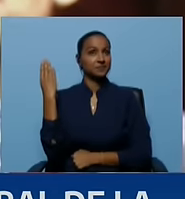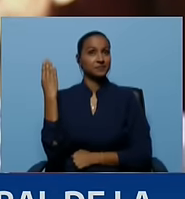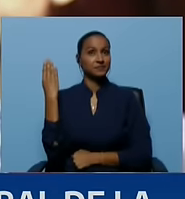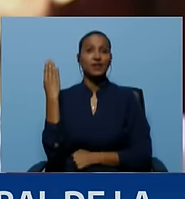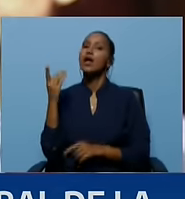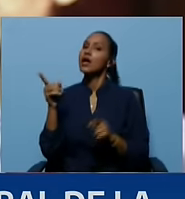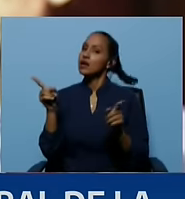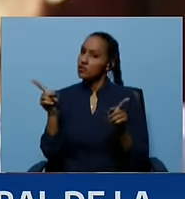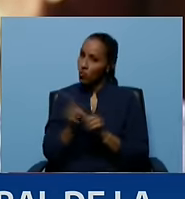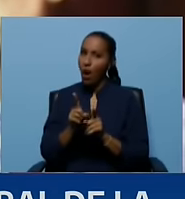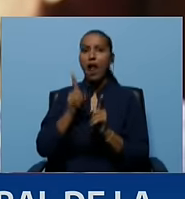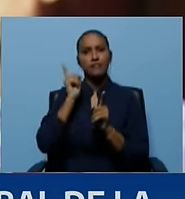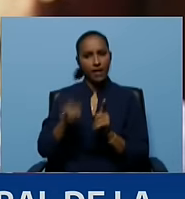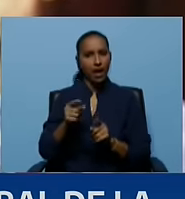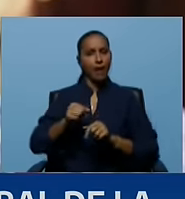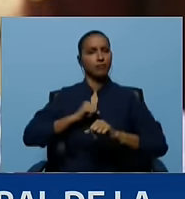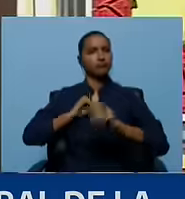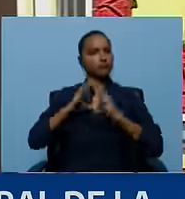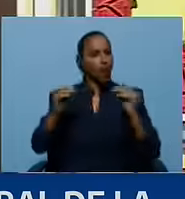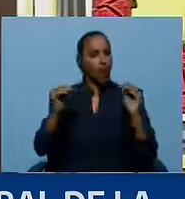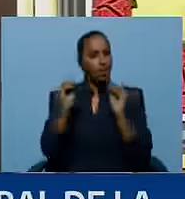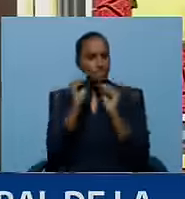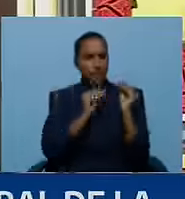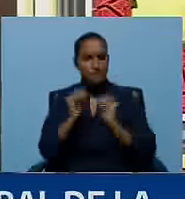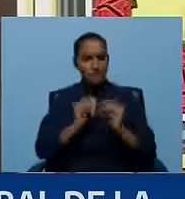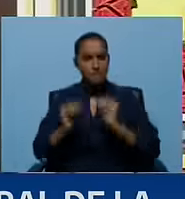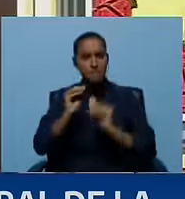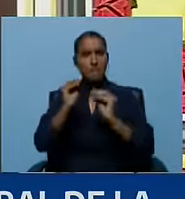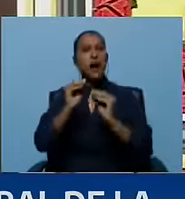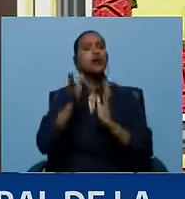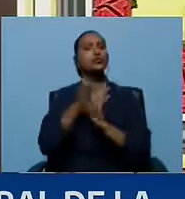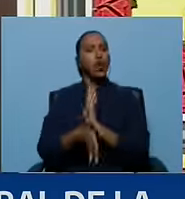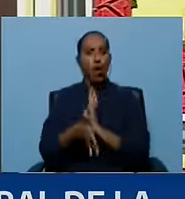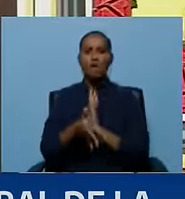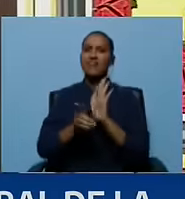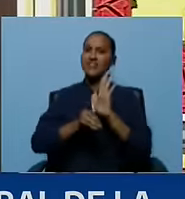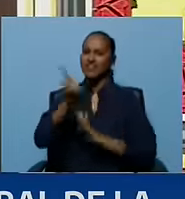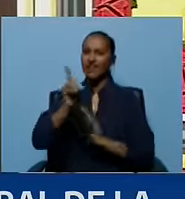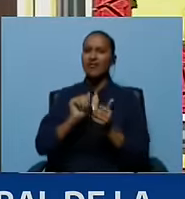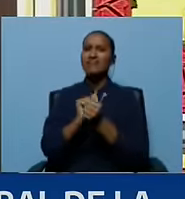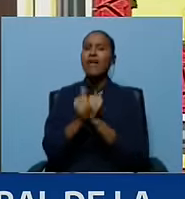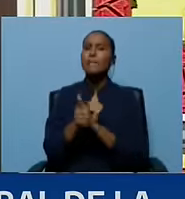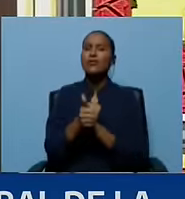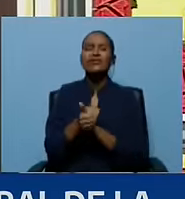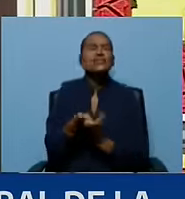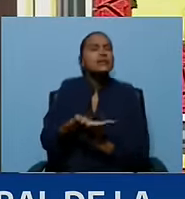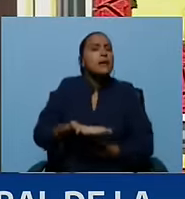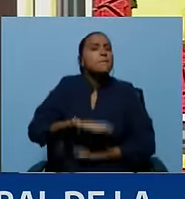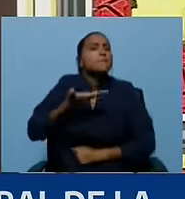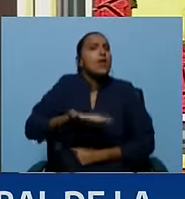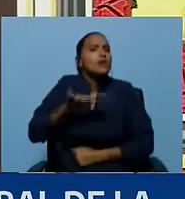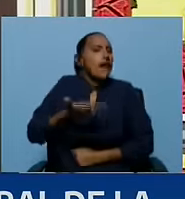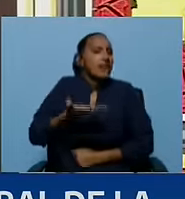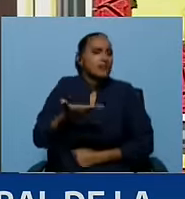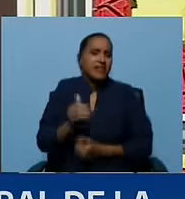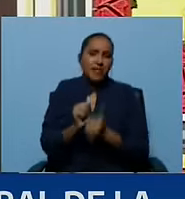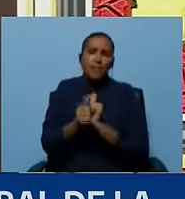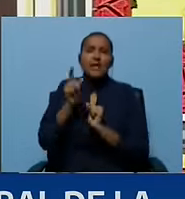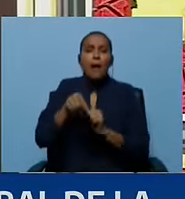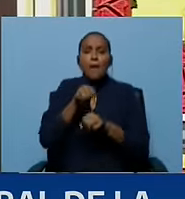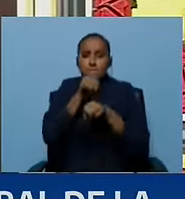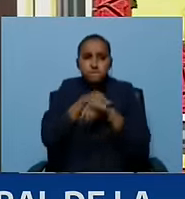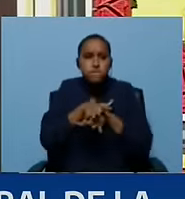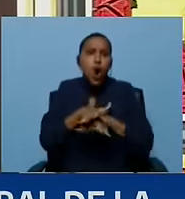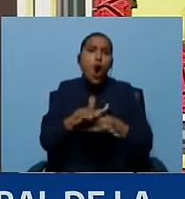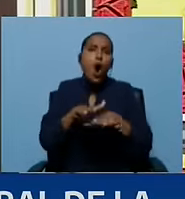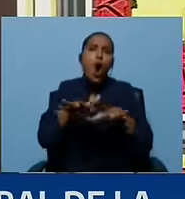preparar todo para el desarrollo del movimiento deportivo, es lo más importante. La masificación del